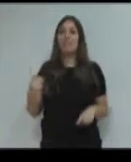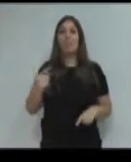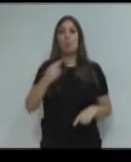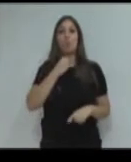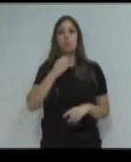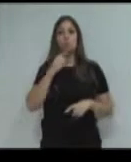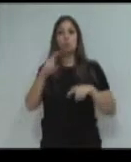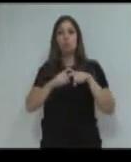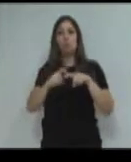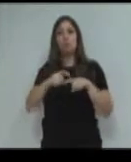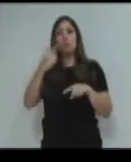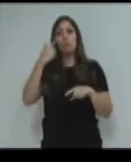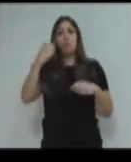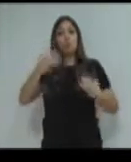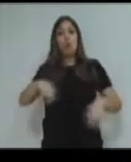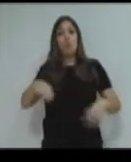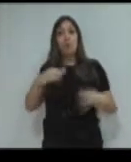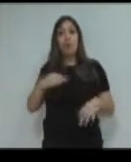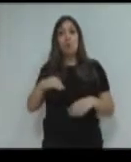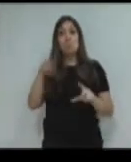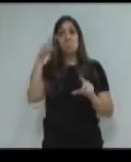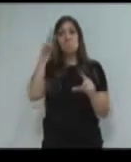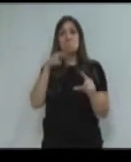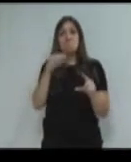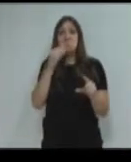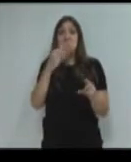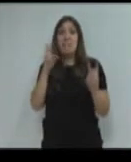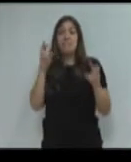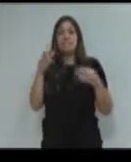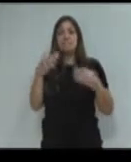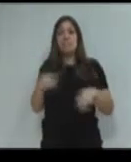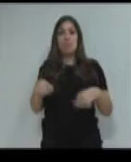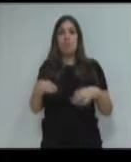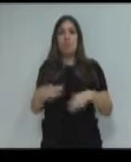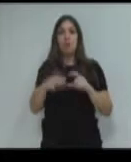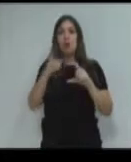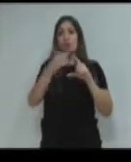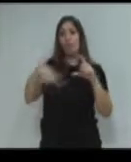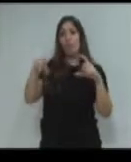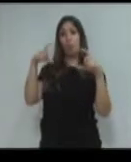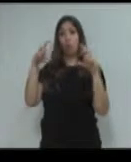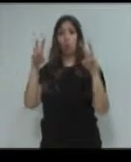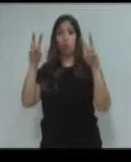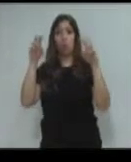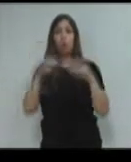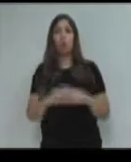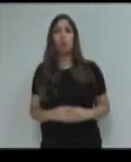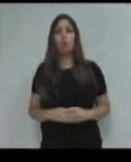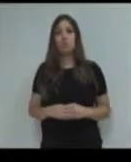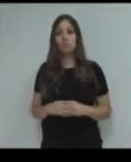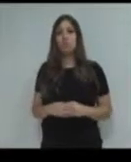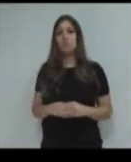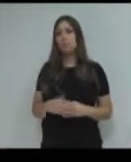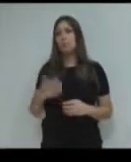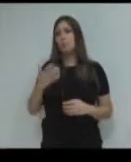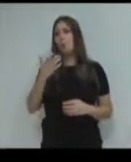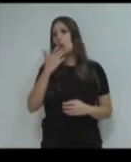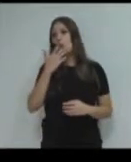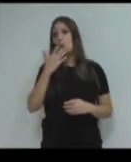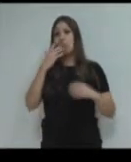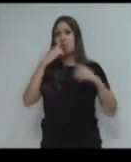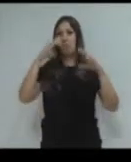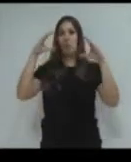cada cual. Pero normalmente tipos de fuentes sencillas, redondeadas, digo, que no sean a lo mejor tipos de